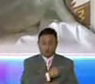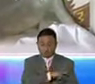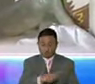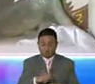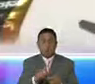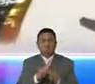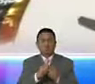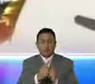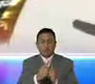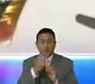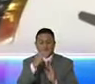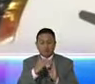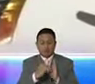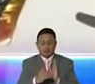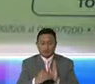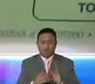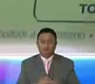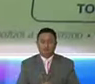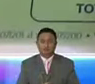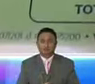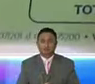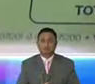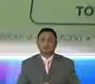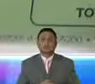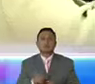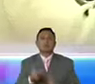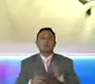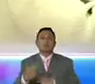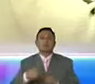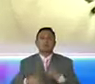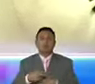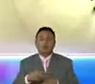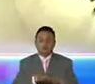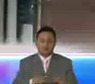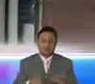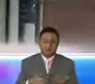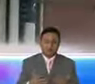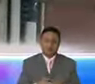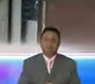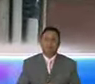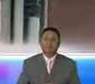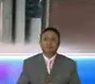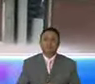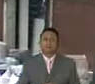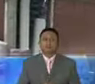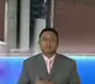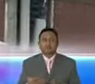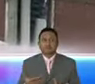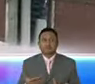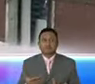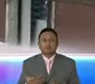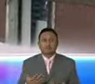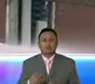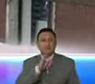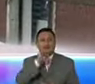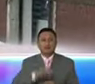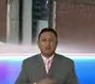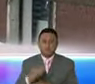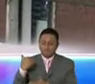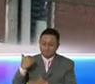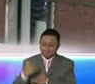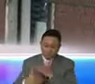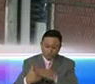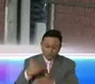la disminución de precios de los productos. Los comerciantes explican el porqué. Siempre dura un proceso, ¿no? Porque